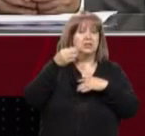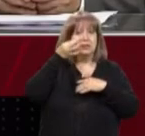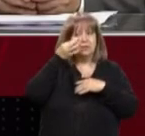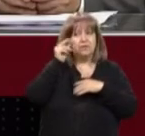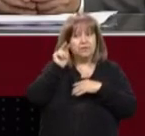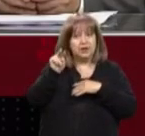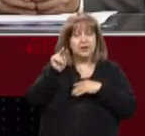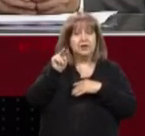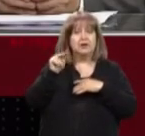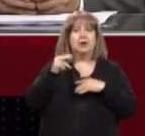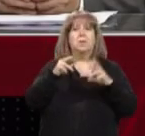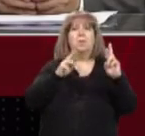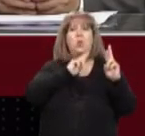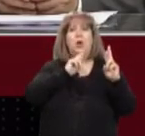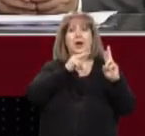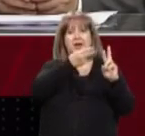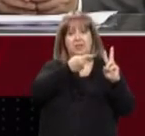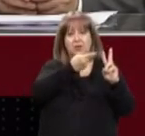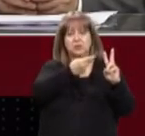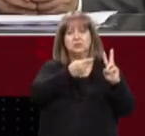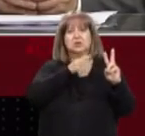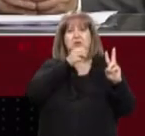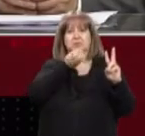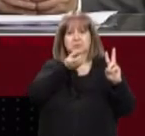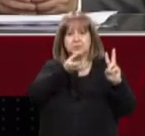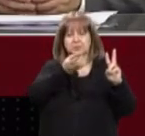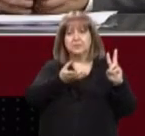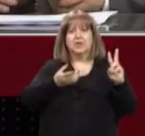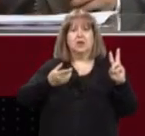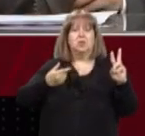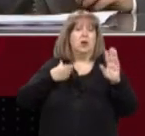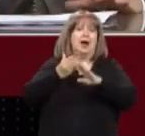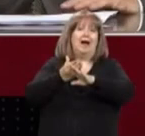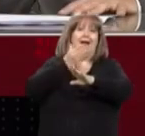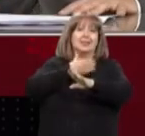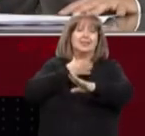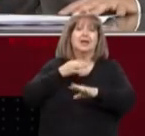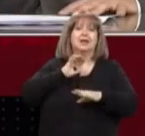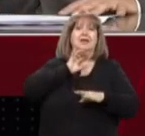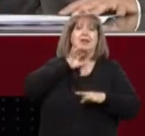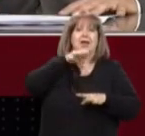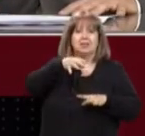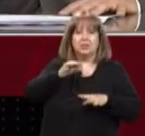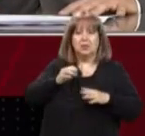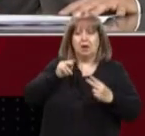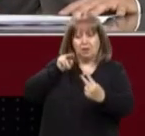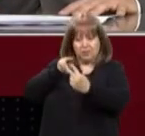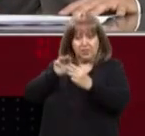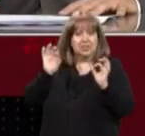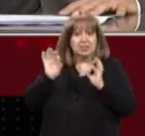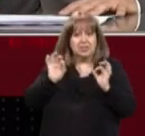en cuenta que ha sido tan difícil tener cuando estaba con vida el contacto con él? ¿Qué han sentido ustedes en esta